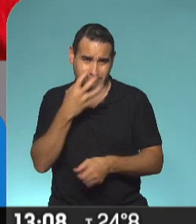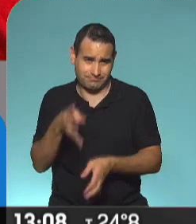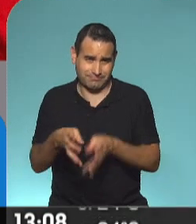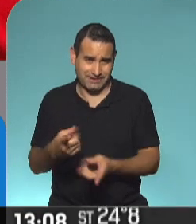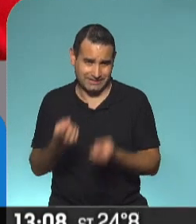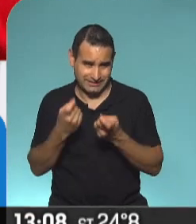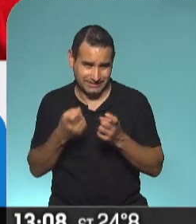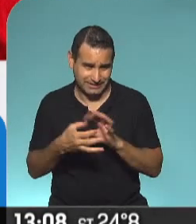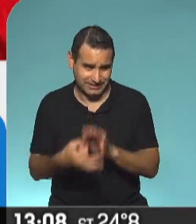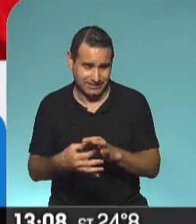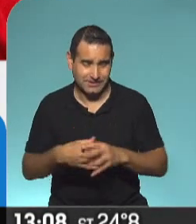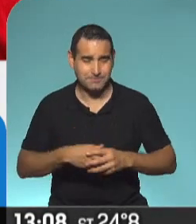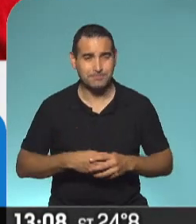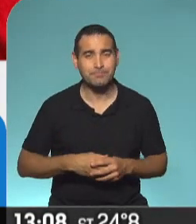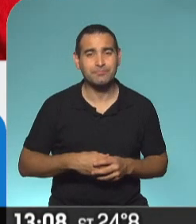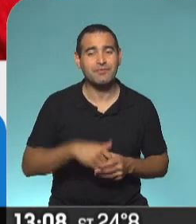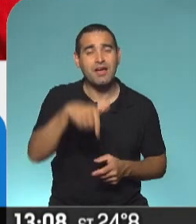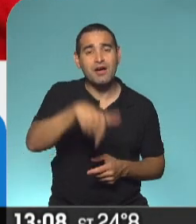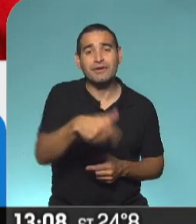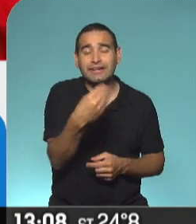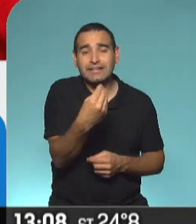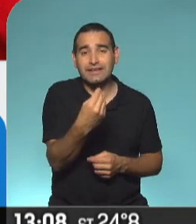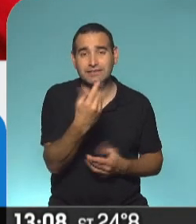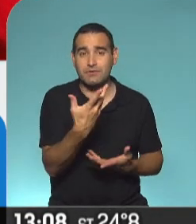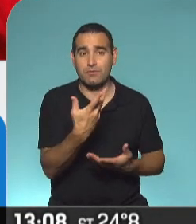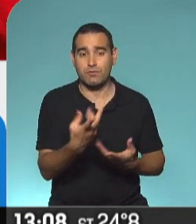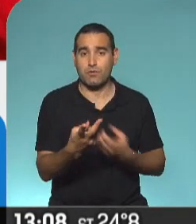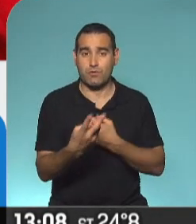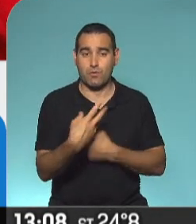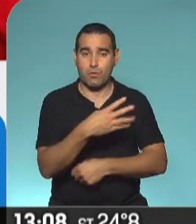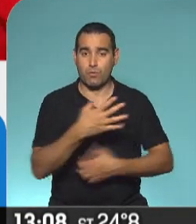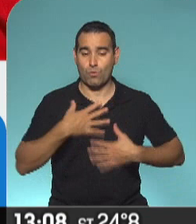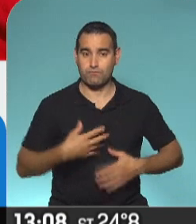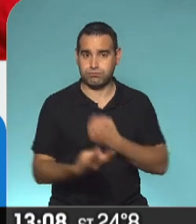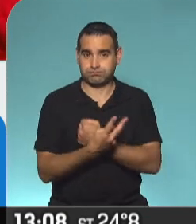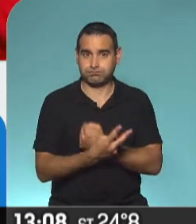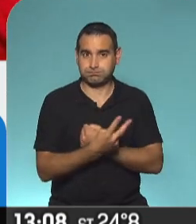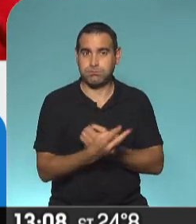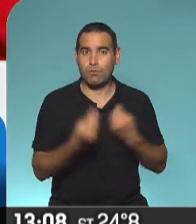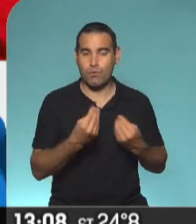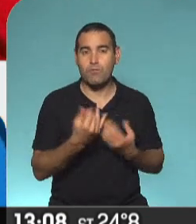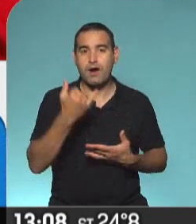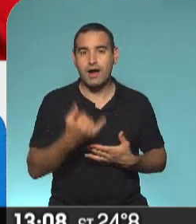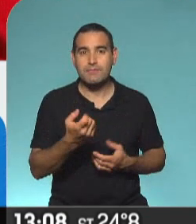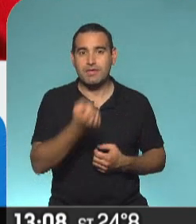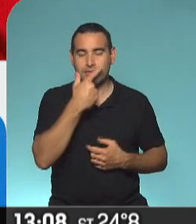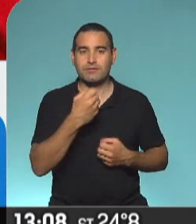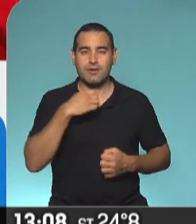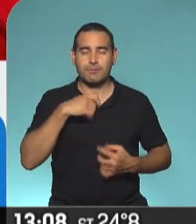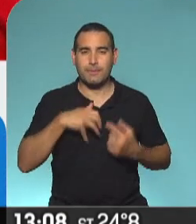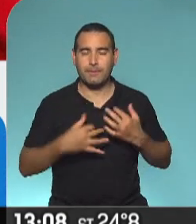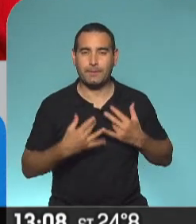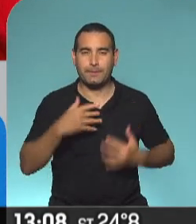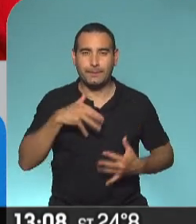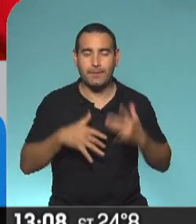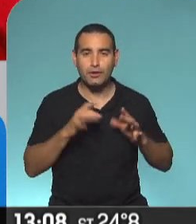este caso, lo que se produce es que como mecanismo de defensa del organismo, se liberan una cantidad de sustancias que no